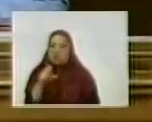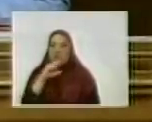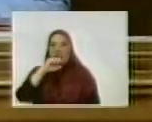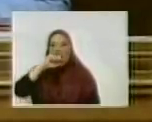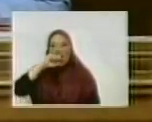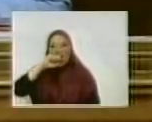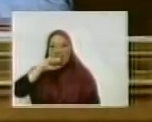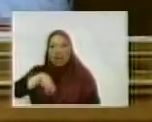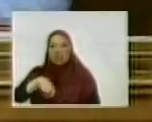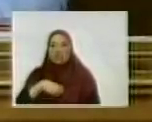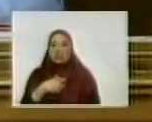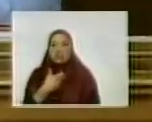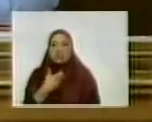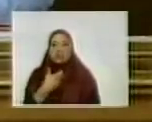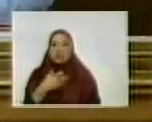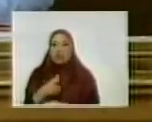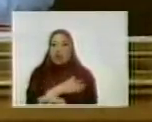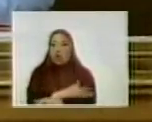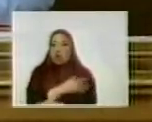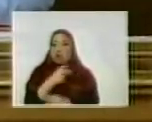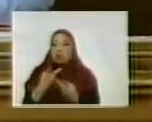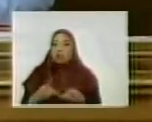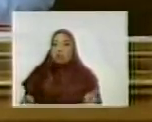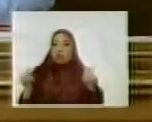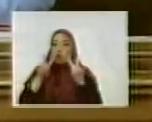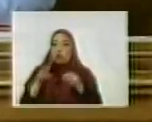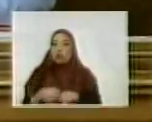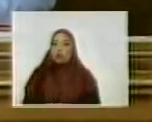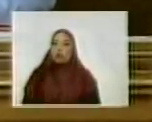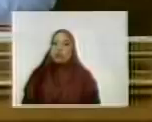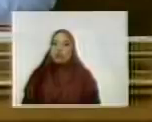envidia. Los antivalores los mueven a ellos.